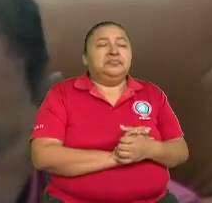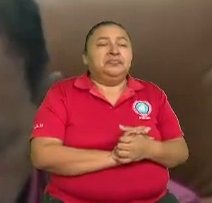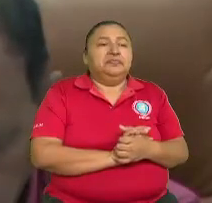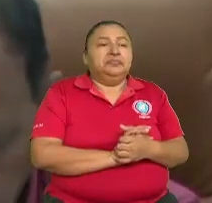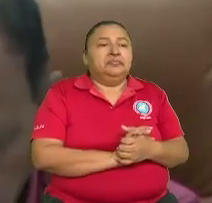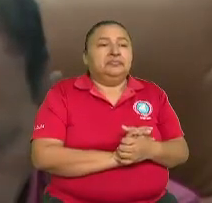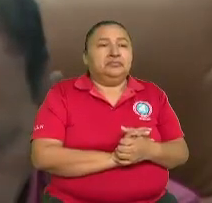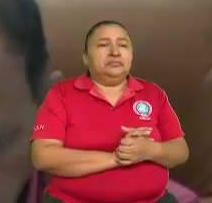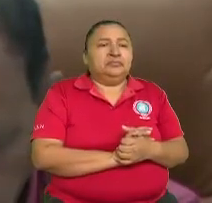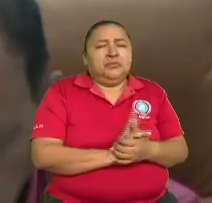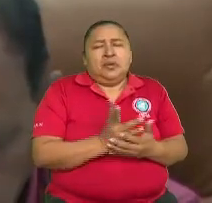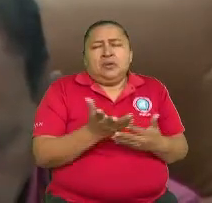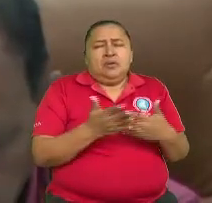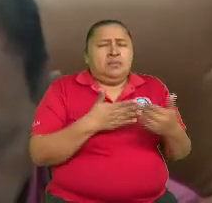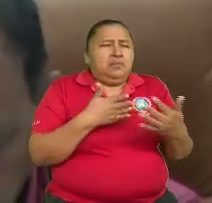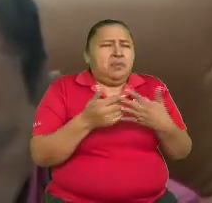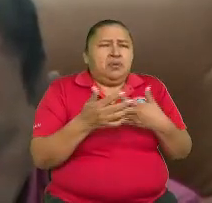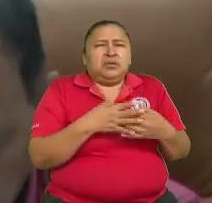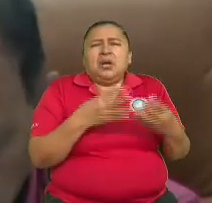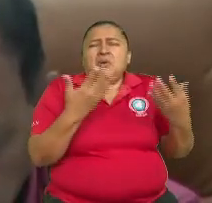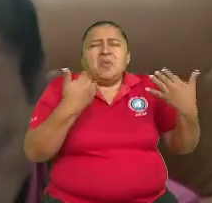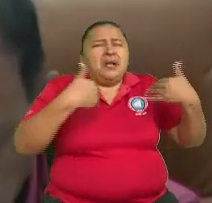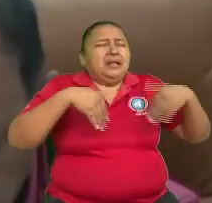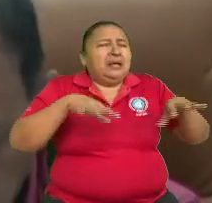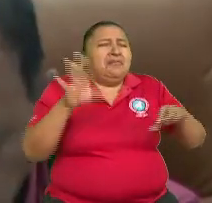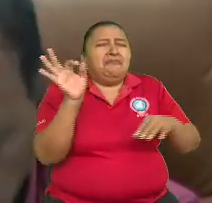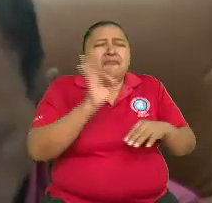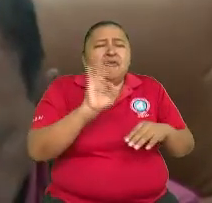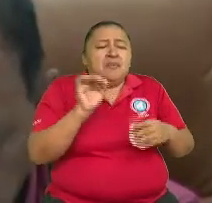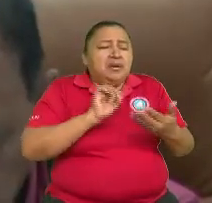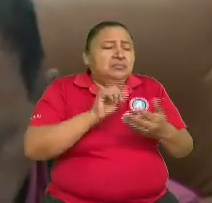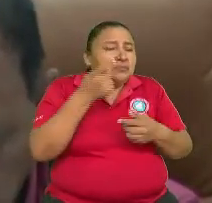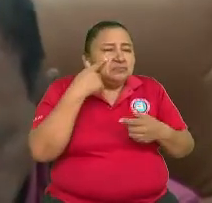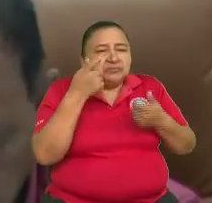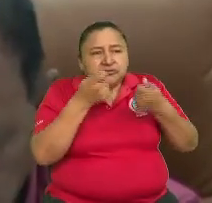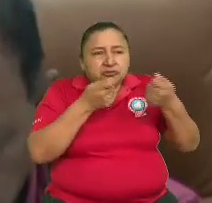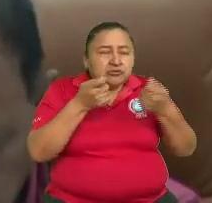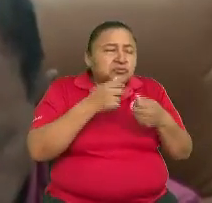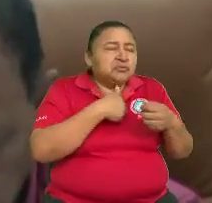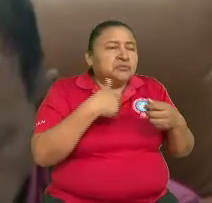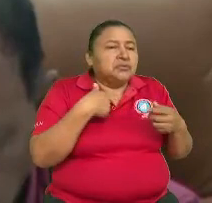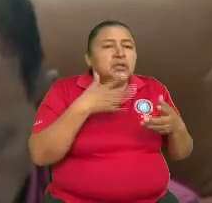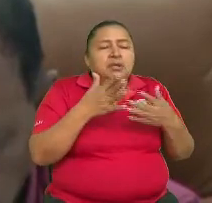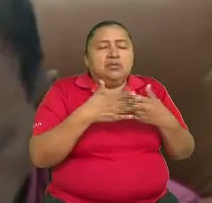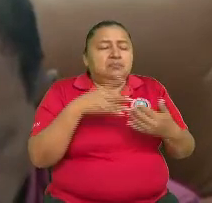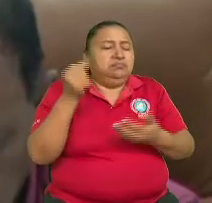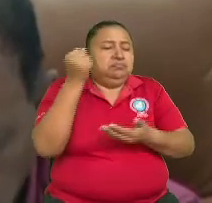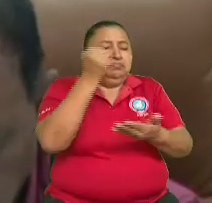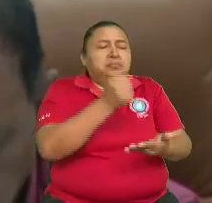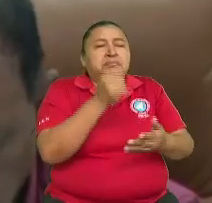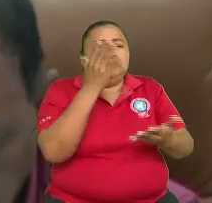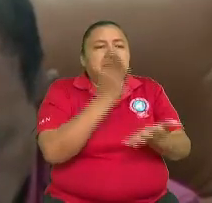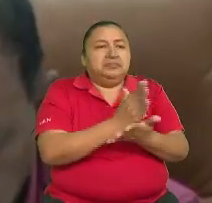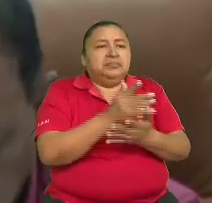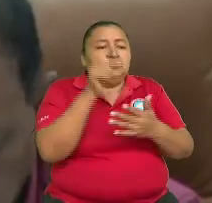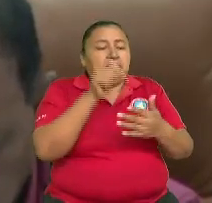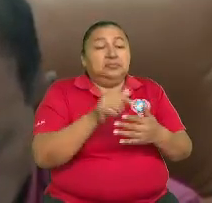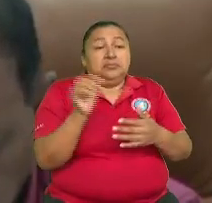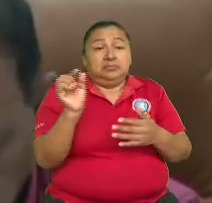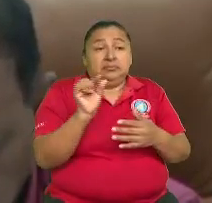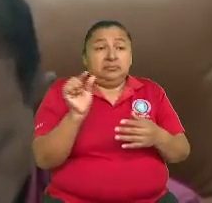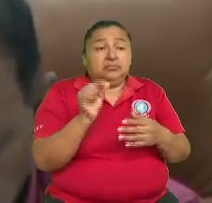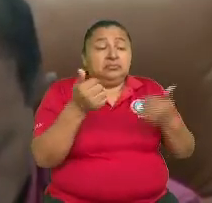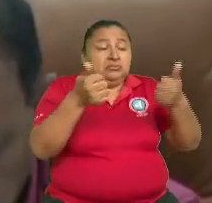No importan cuántos mecanismos de control se impongan en este tipo